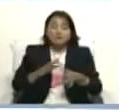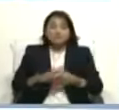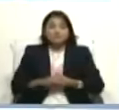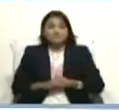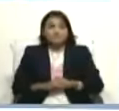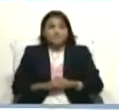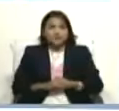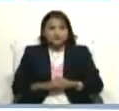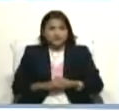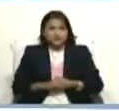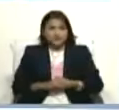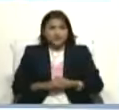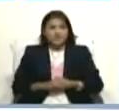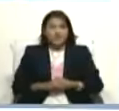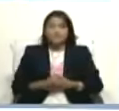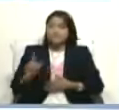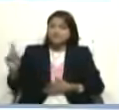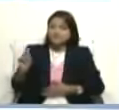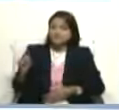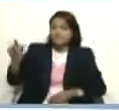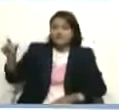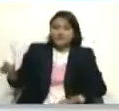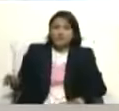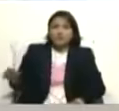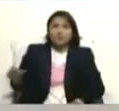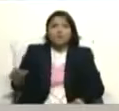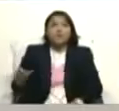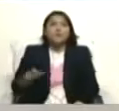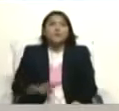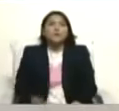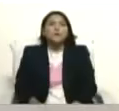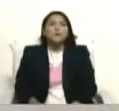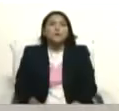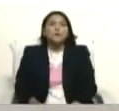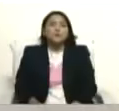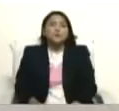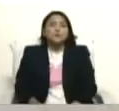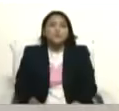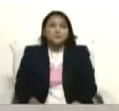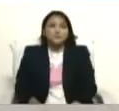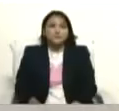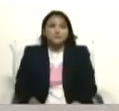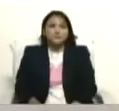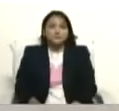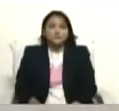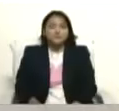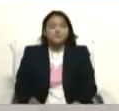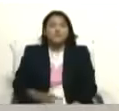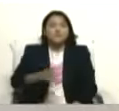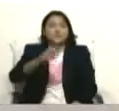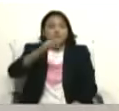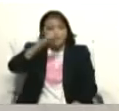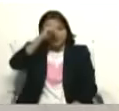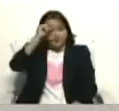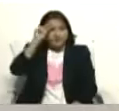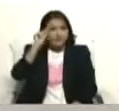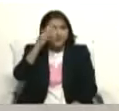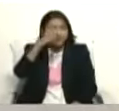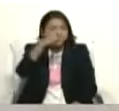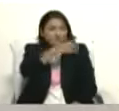Me acompaña el general en jefe, Padrino López, vicepresidente sectorial, ministro de